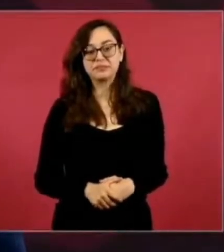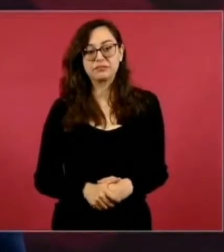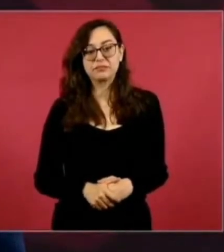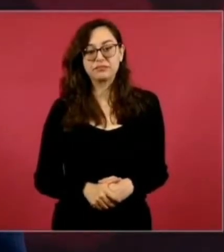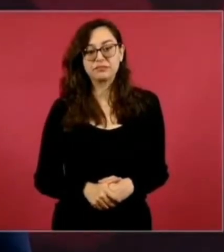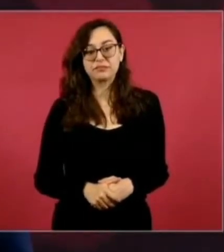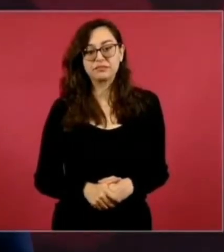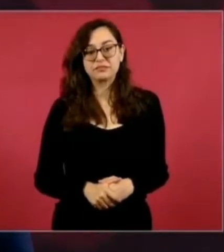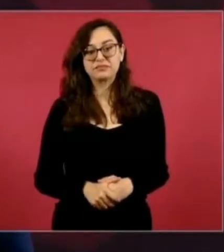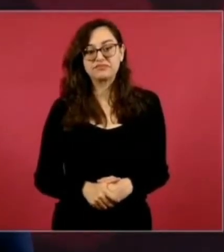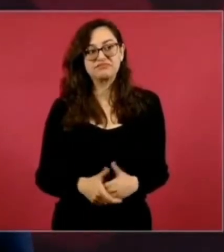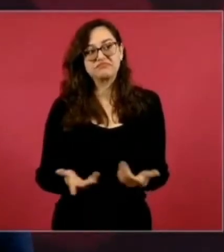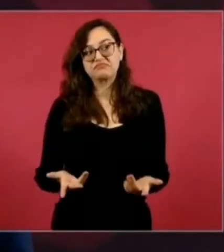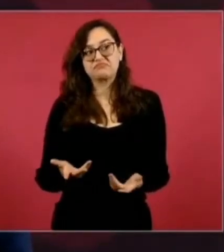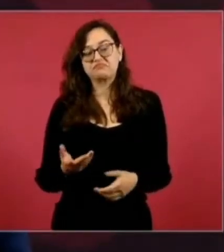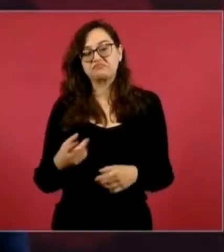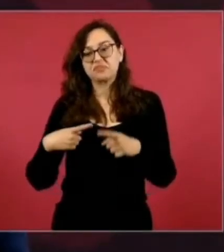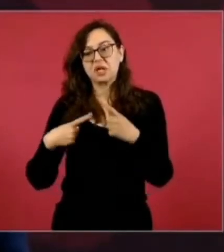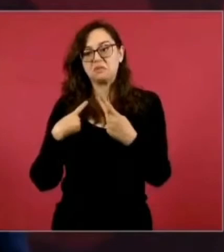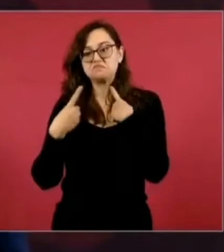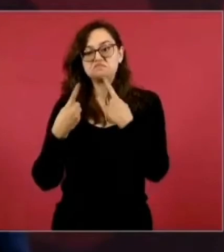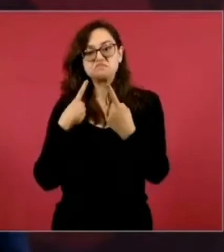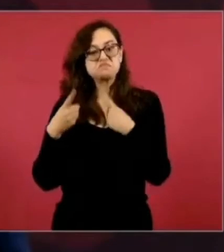y están detenidas las pláticas.